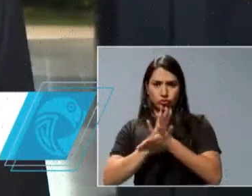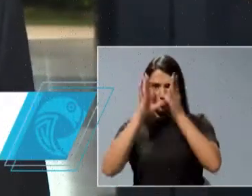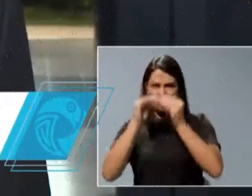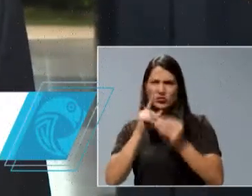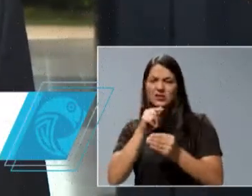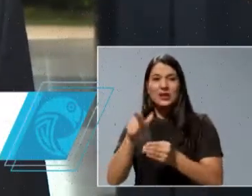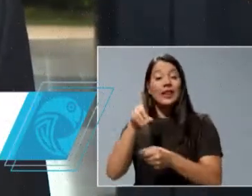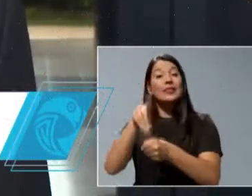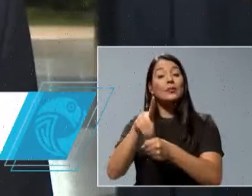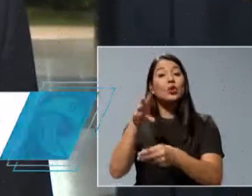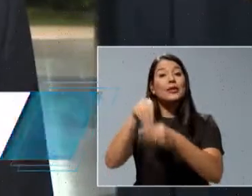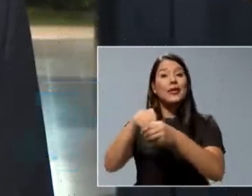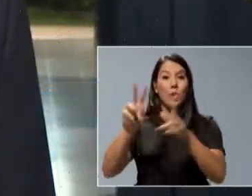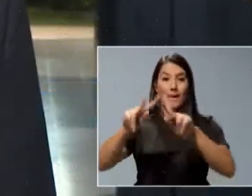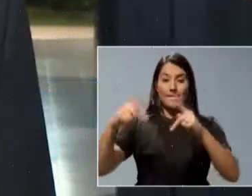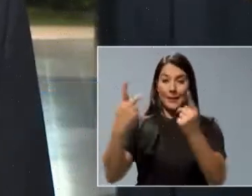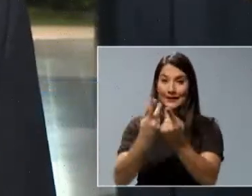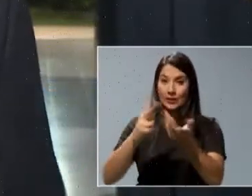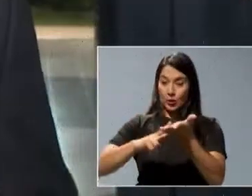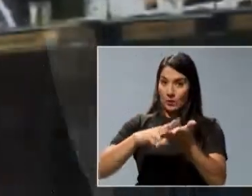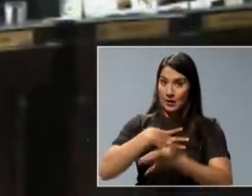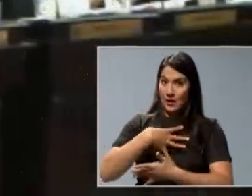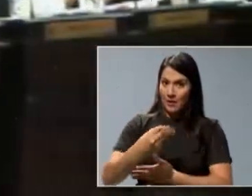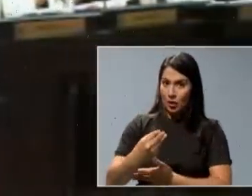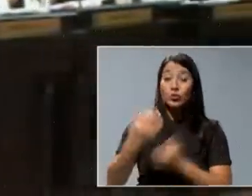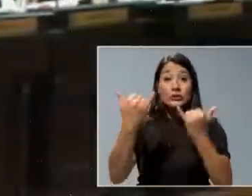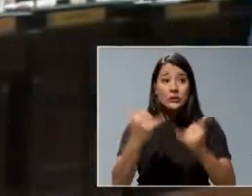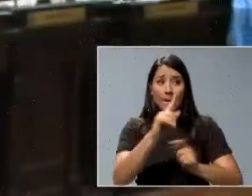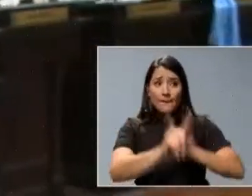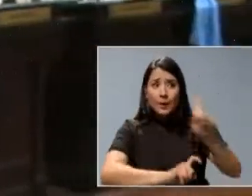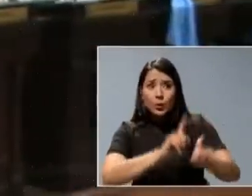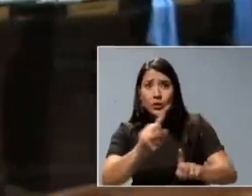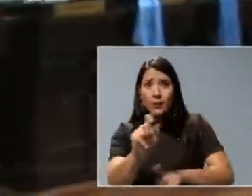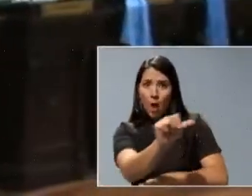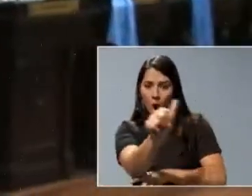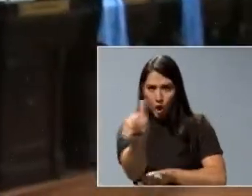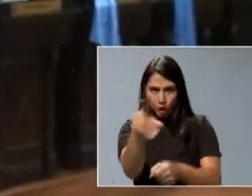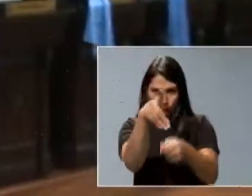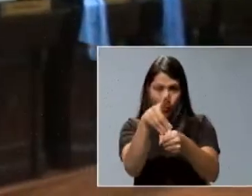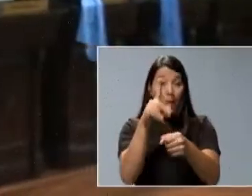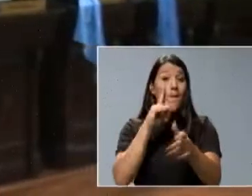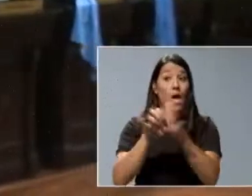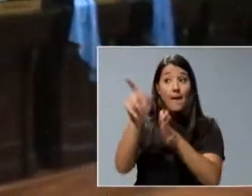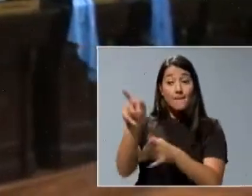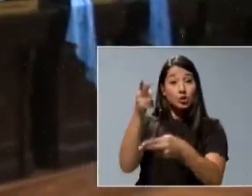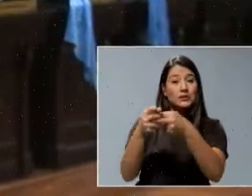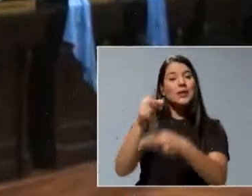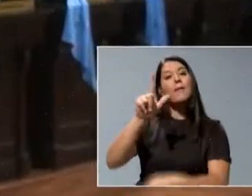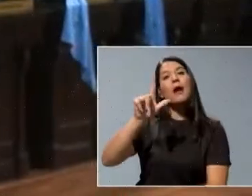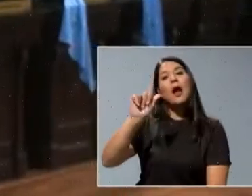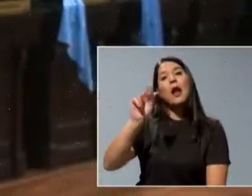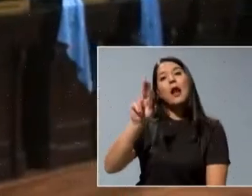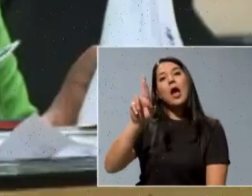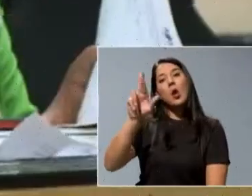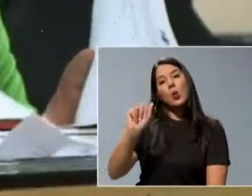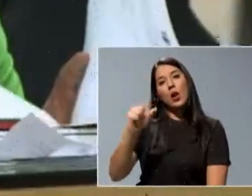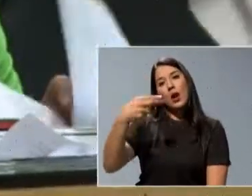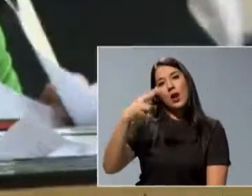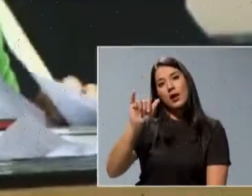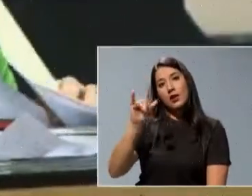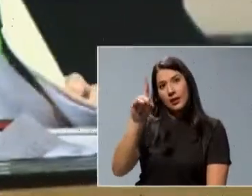Nacional, Warner Jiménez, preguntamos a otros diputados, por ejemplo a la diputada Laura Guido, quien suscribió junto con su compañero de